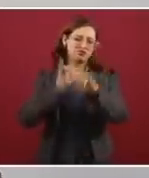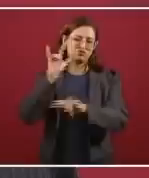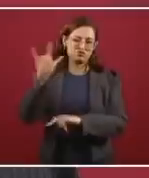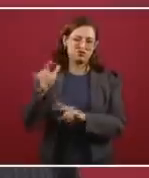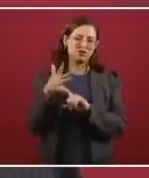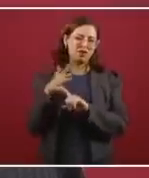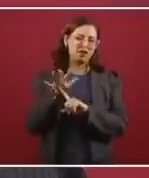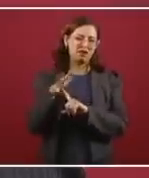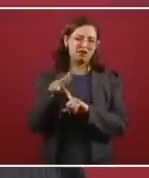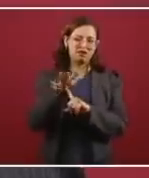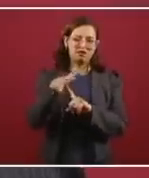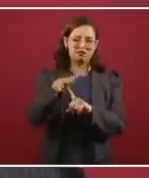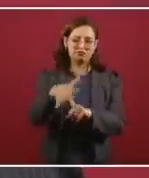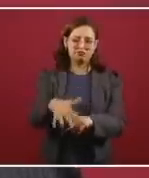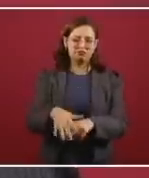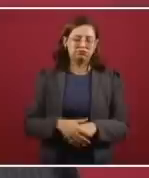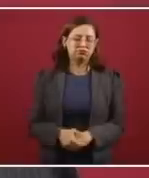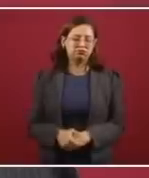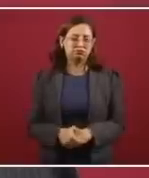de helicópteros.